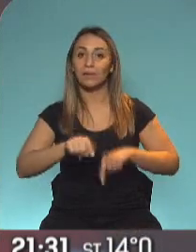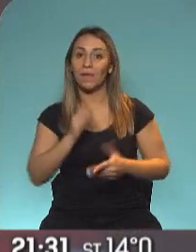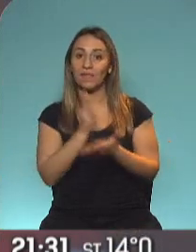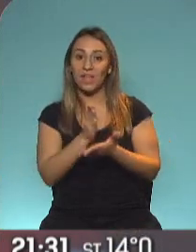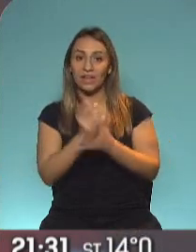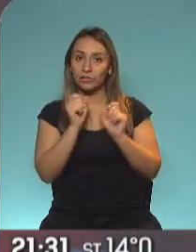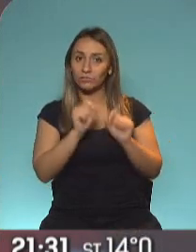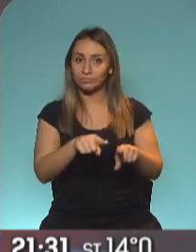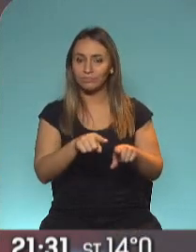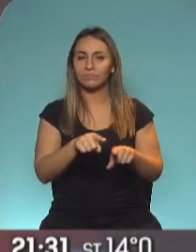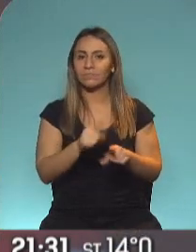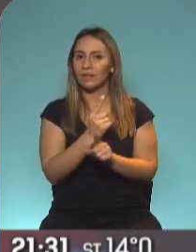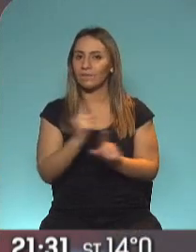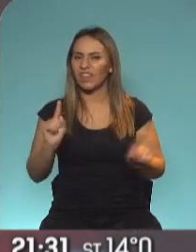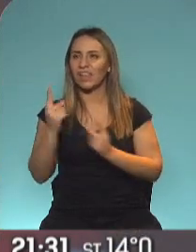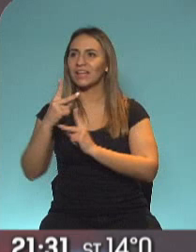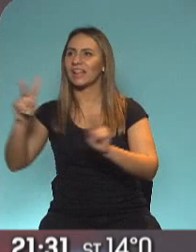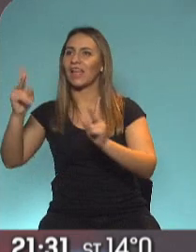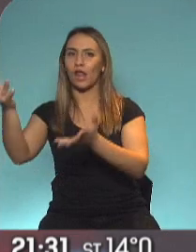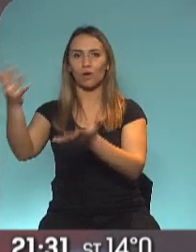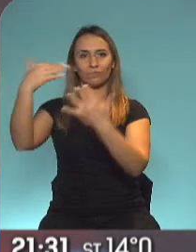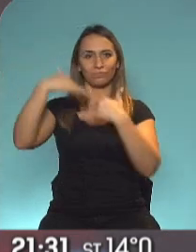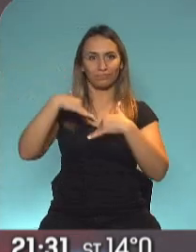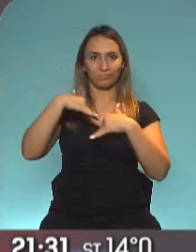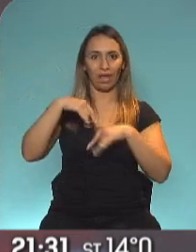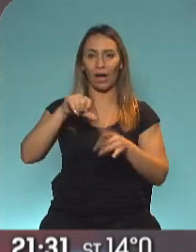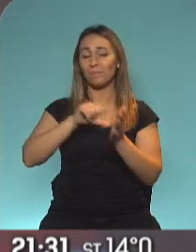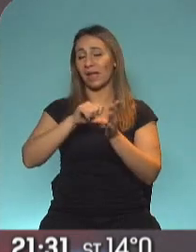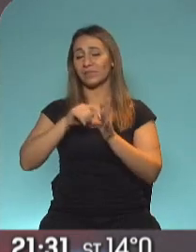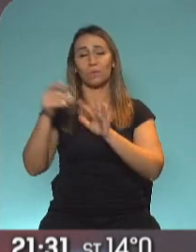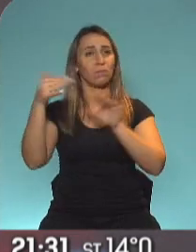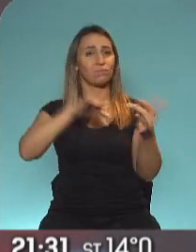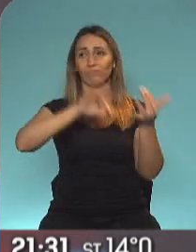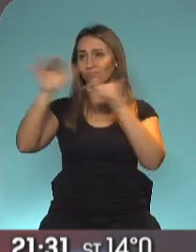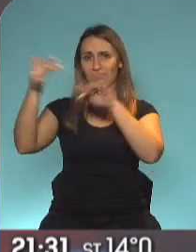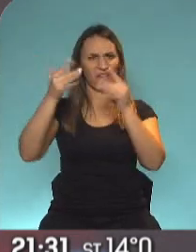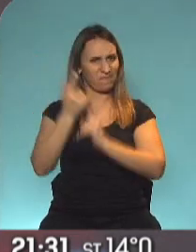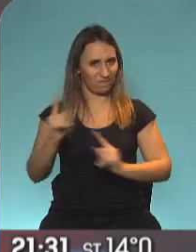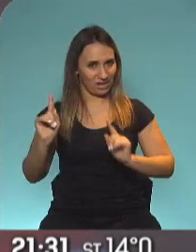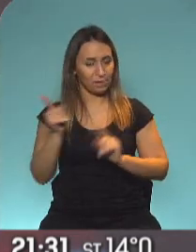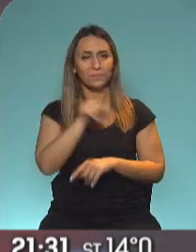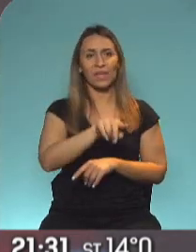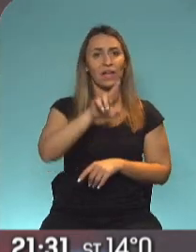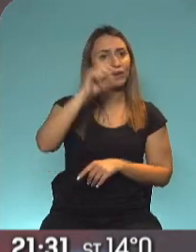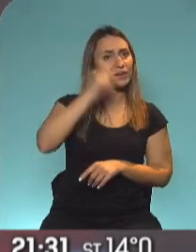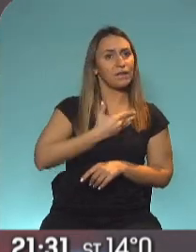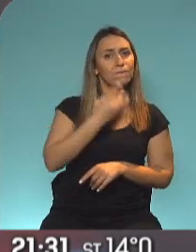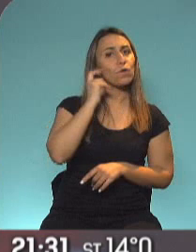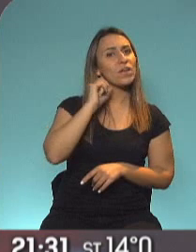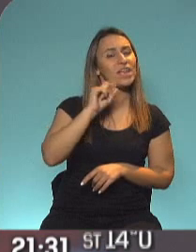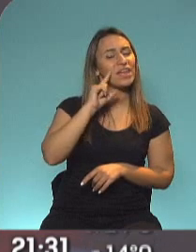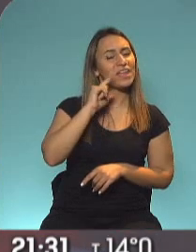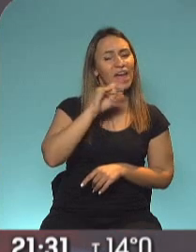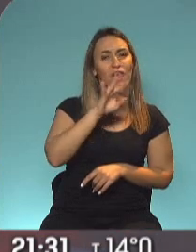El refugiado no es lo mismo que migrante. La diferencia más importante tiene que ver con que el refugiado no puede volver a su tierra